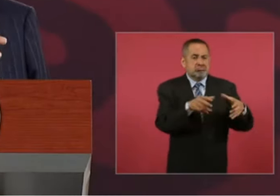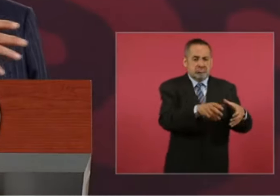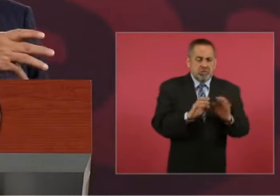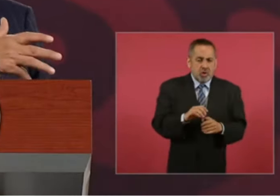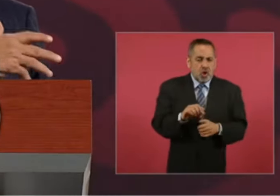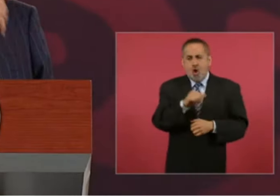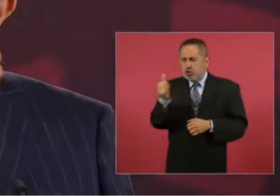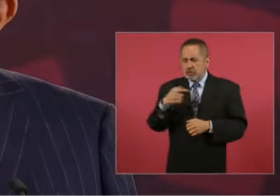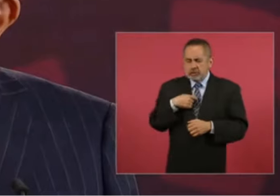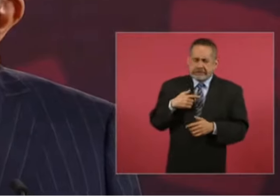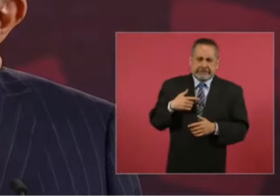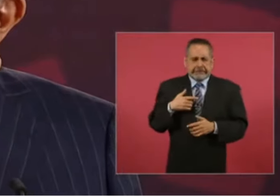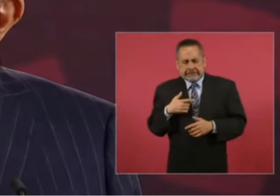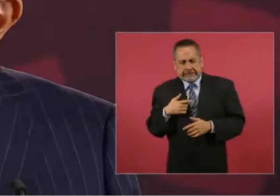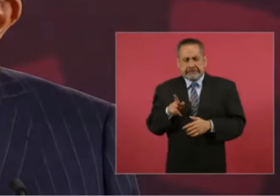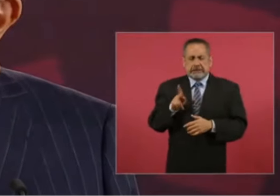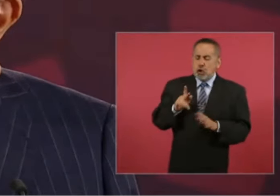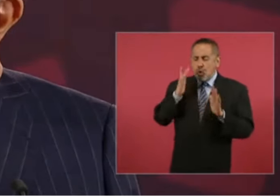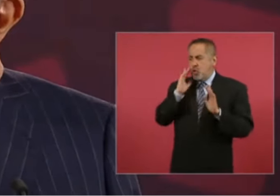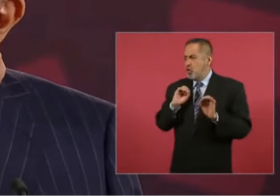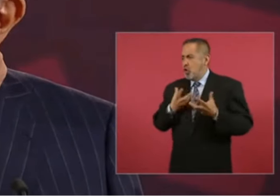De otros simuladores